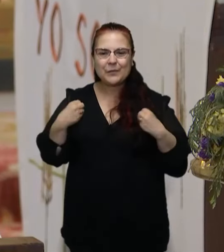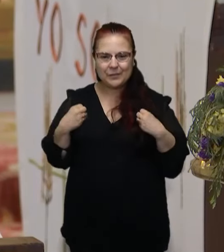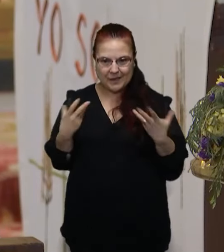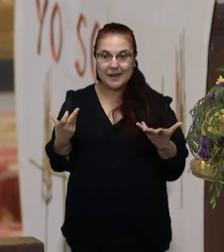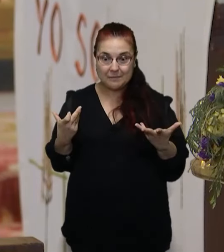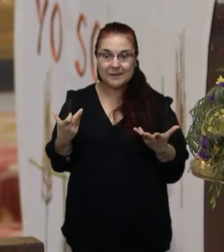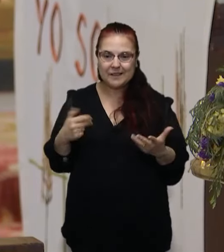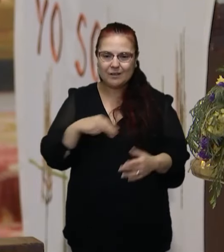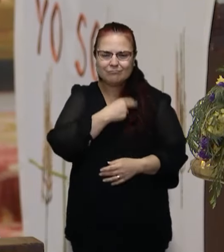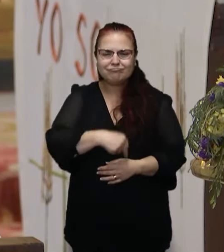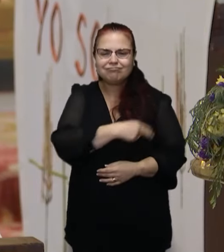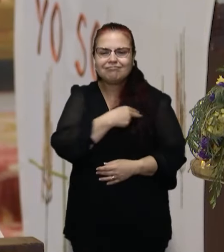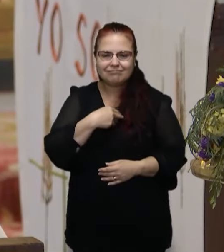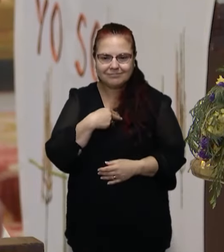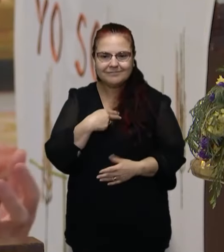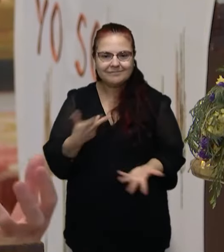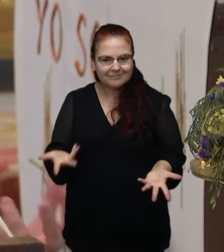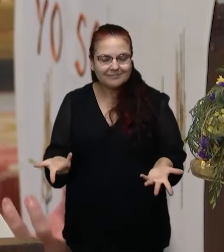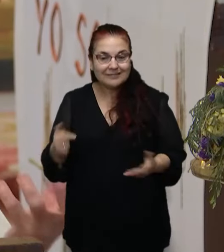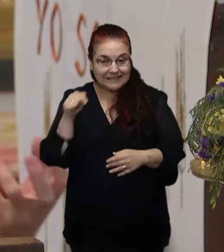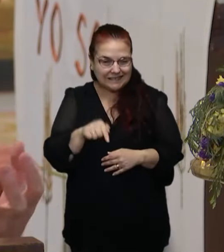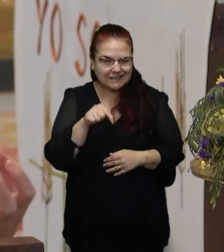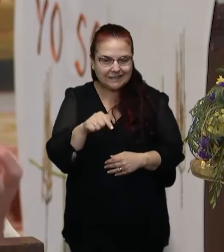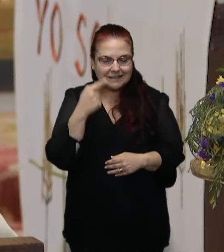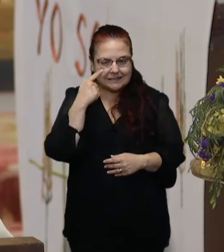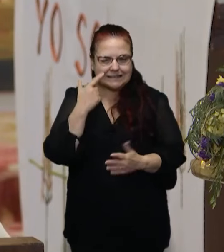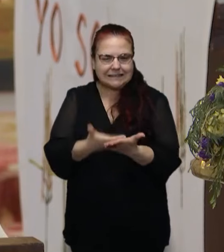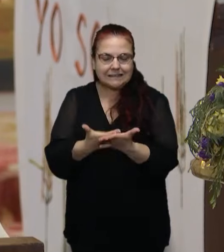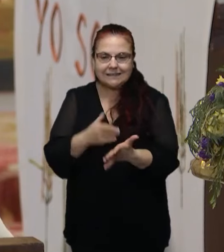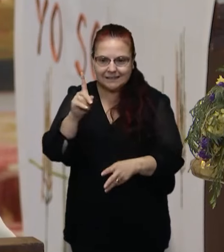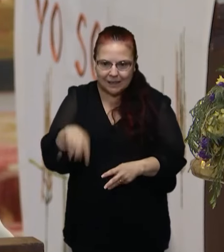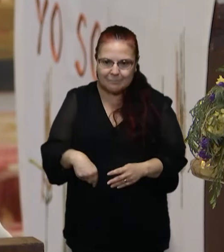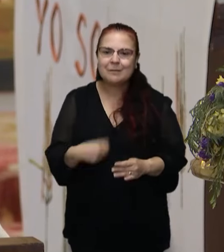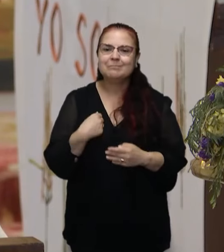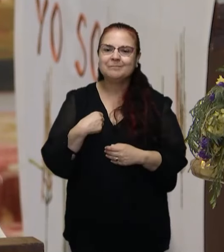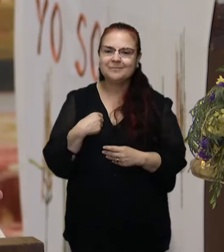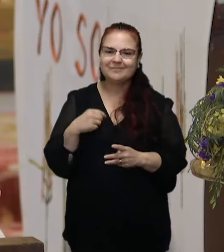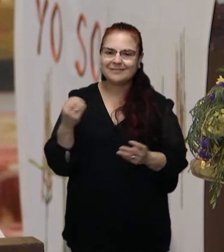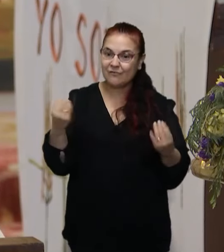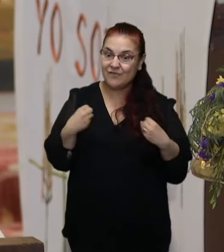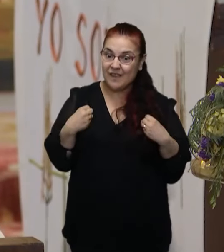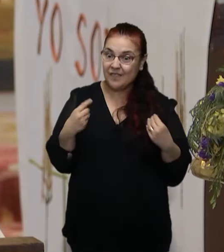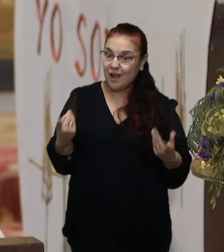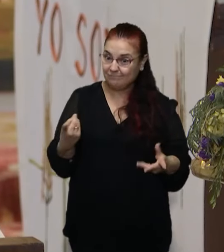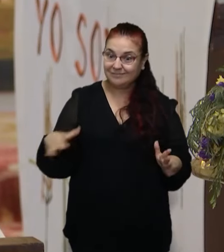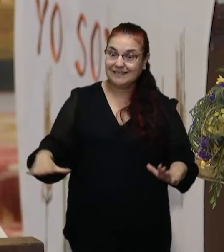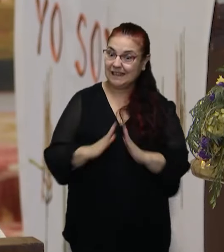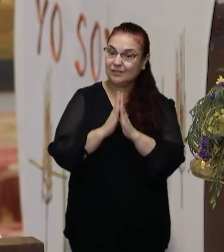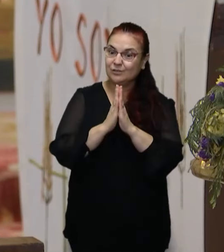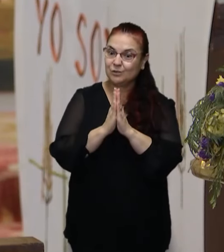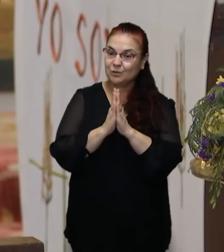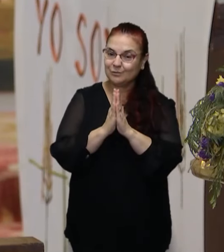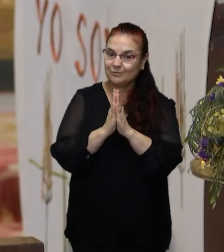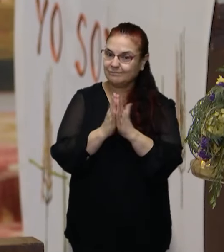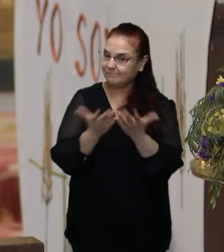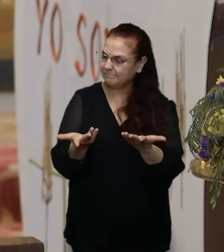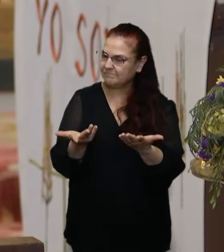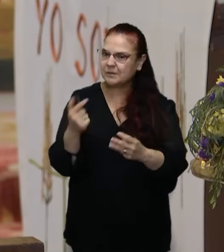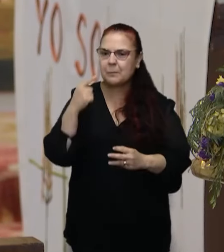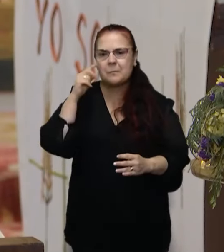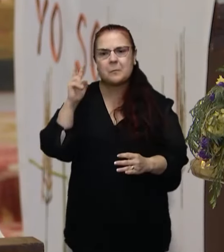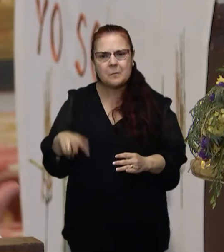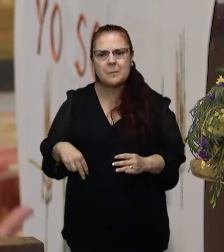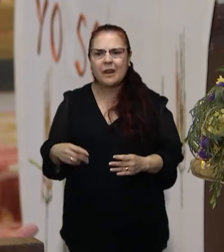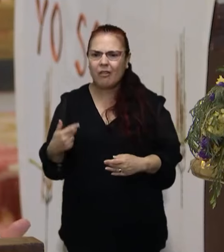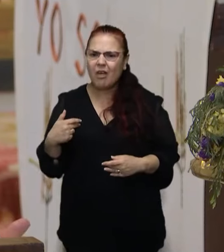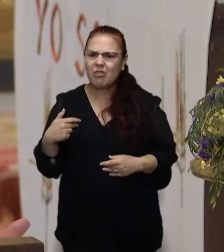de un cristiano. Este es el testimonio también de la vida de un santo. En realidad no